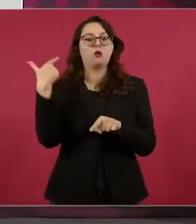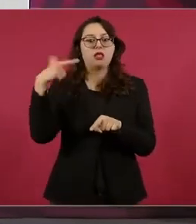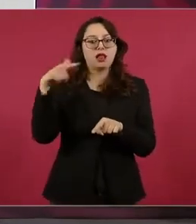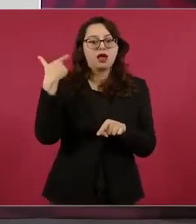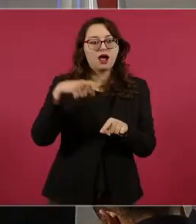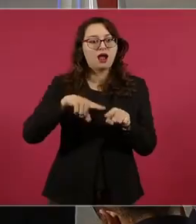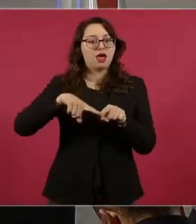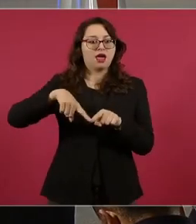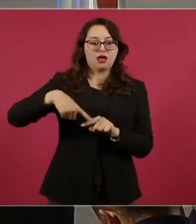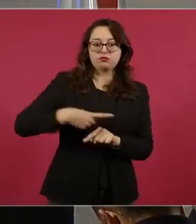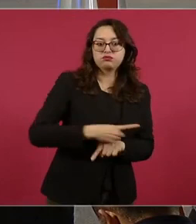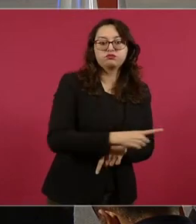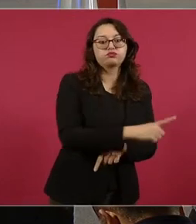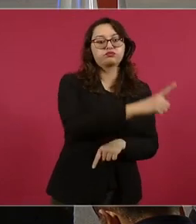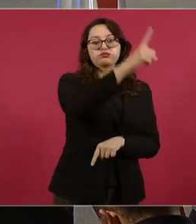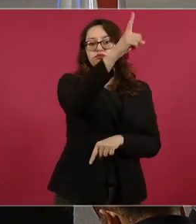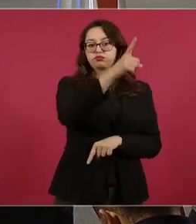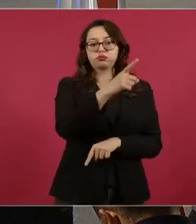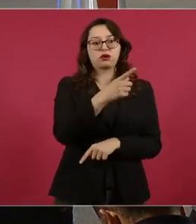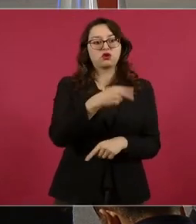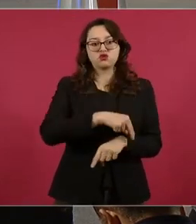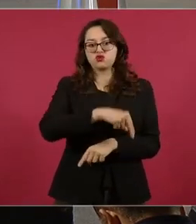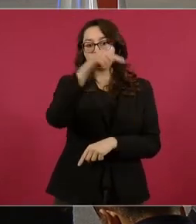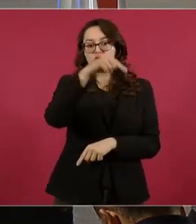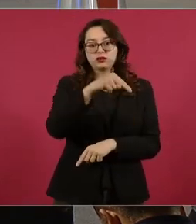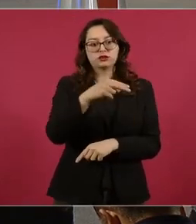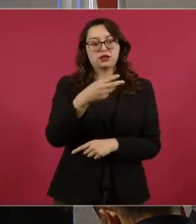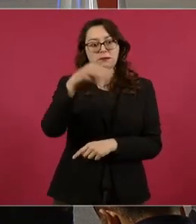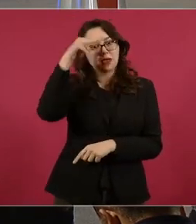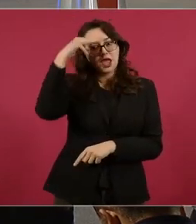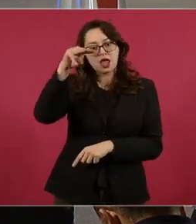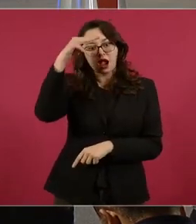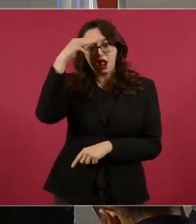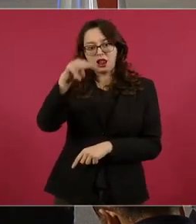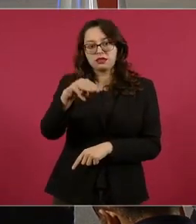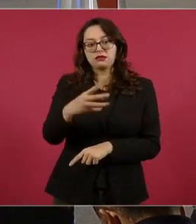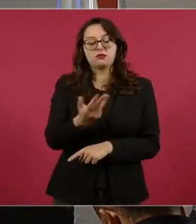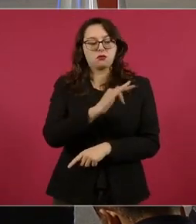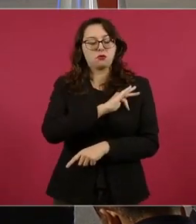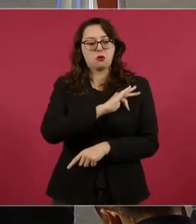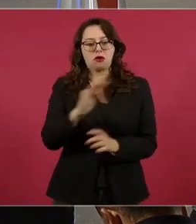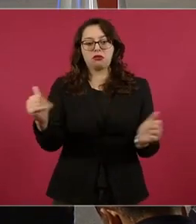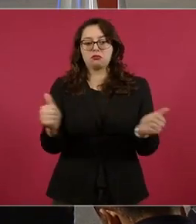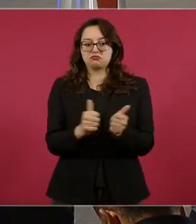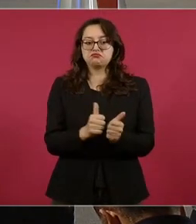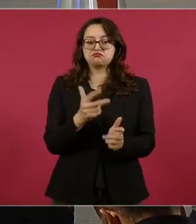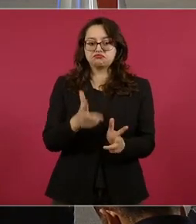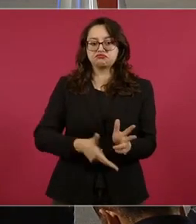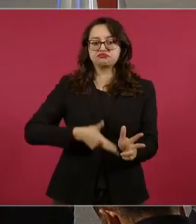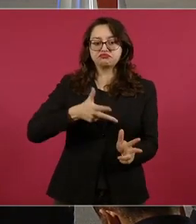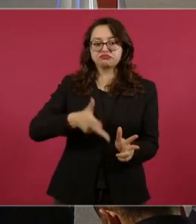Guadalajara hasta Nogales hasta mexican